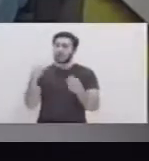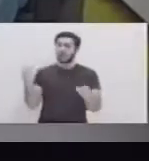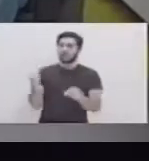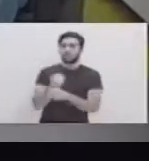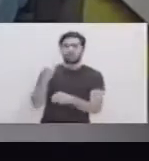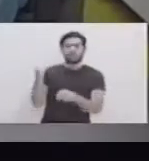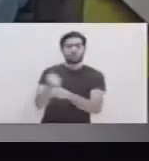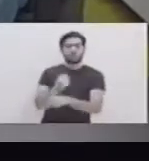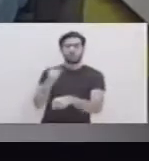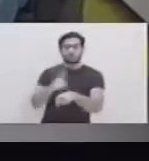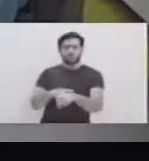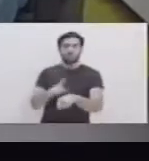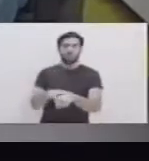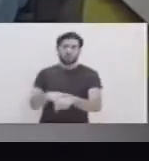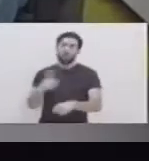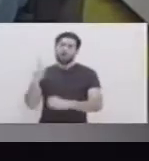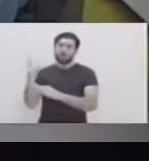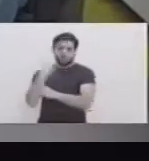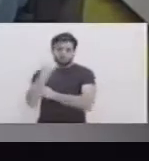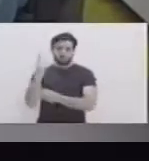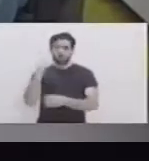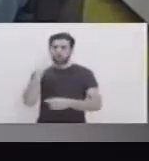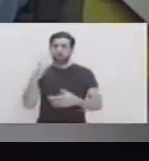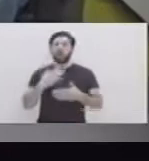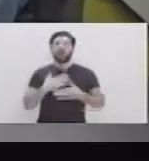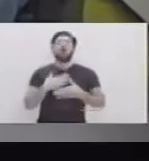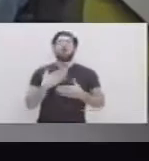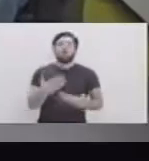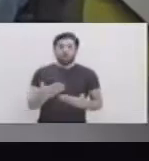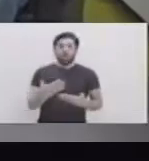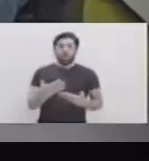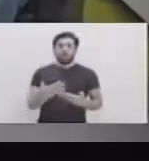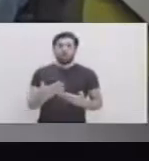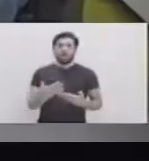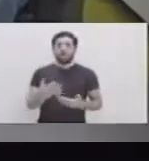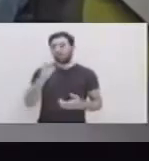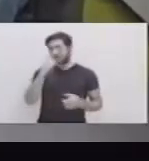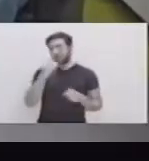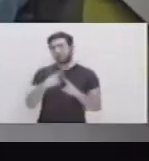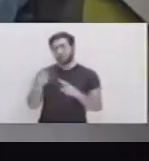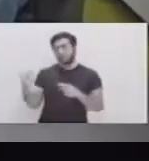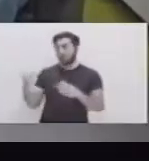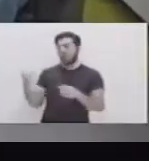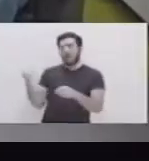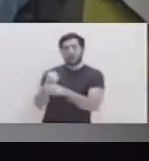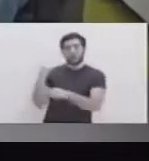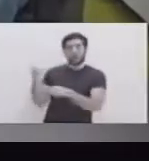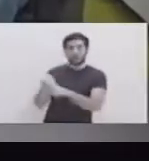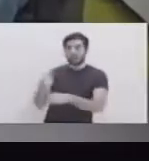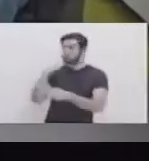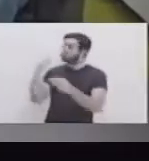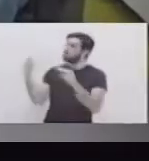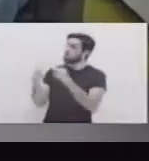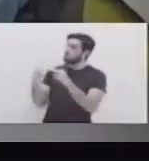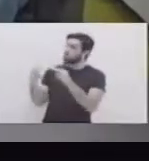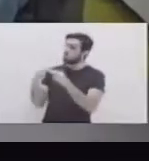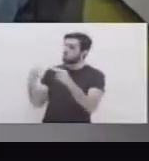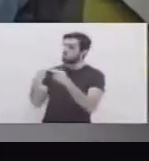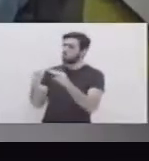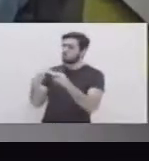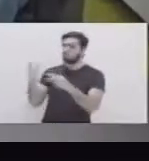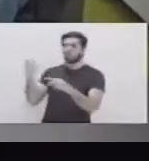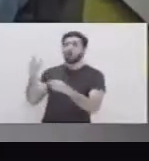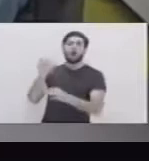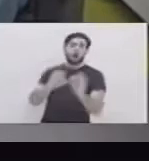mucho tiempo? Pues principalmente la confianza que le damos a esa persona, el cariño que ha ido naciendo, ya sea de